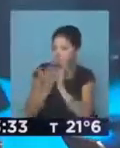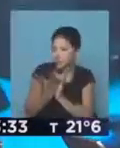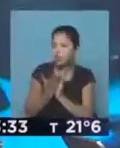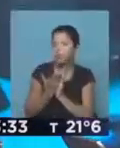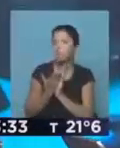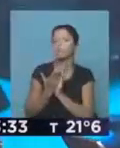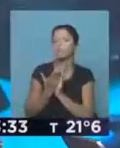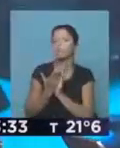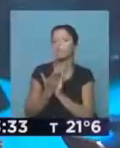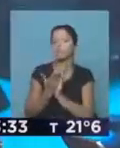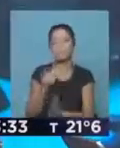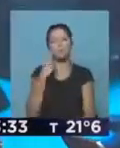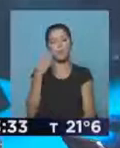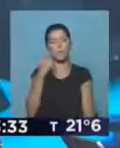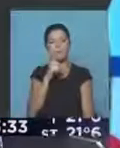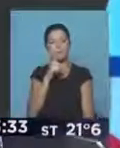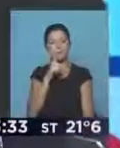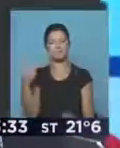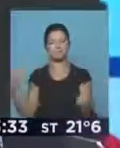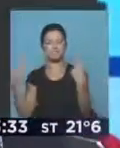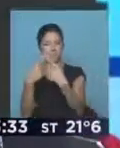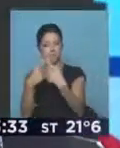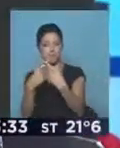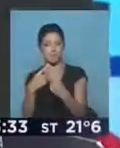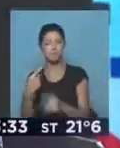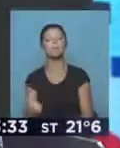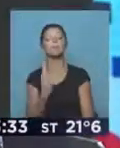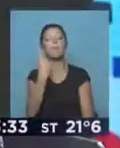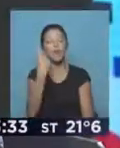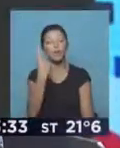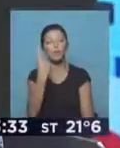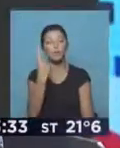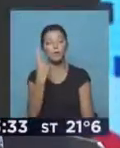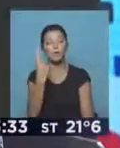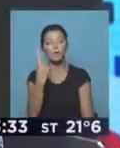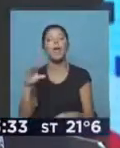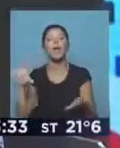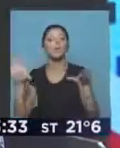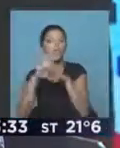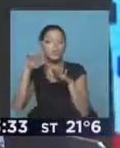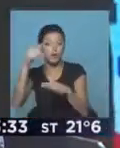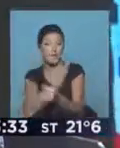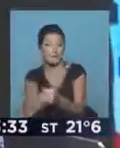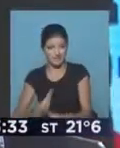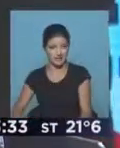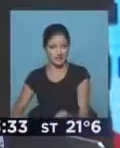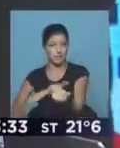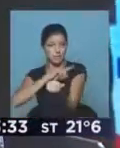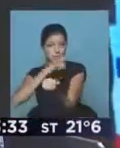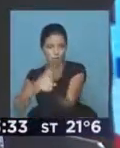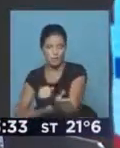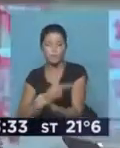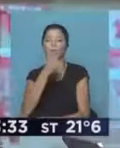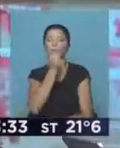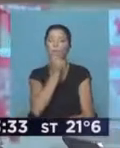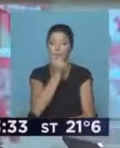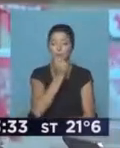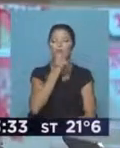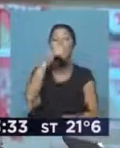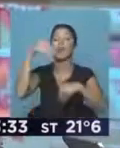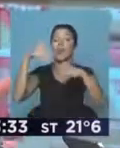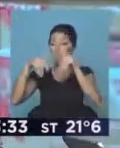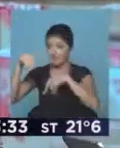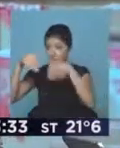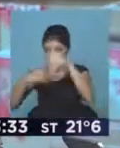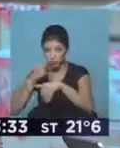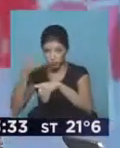que un poco paradójico lo que pasa. Por un lado, estamos en un momento de líderes fuertes, sí, porque el plebiscito en Turquía tiende básicamente a